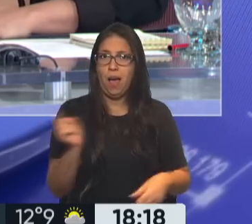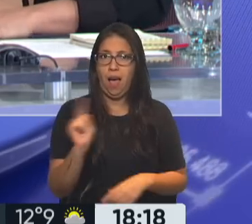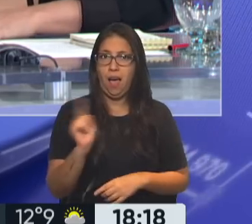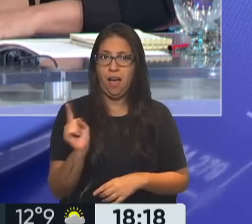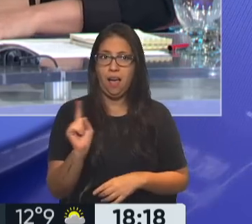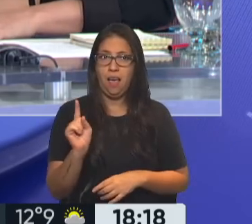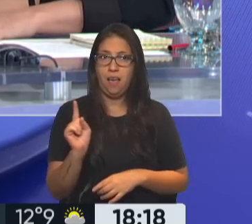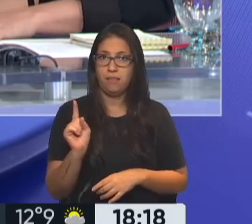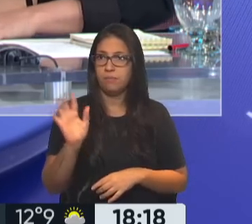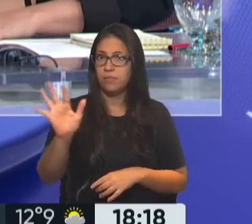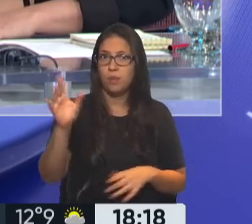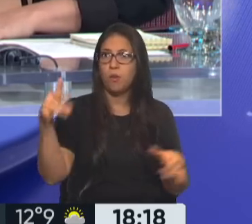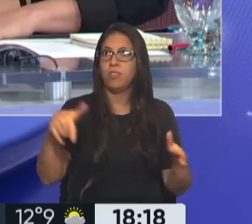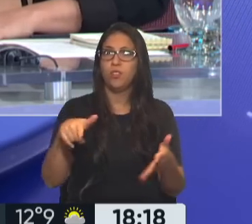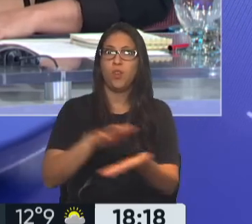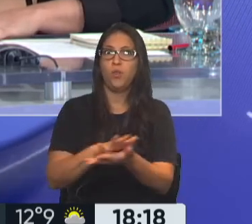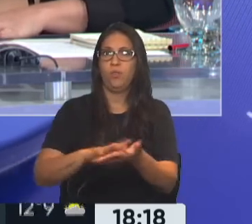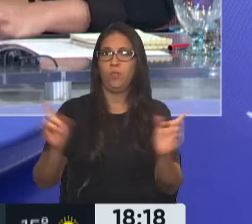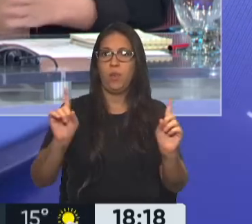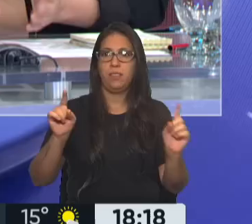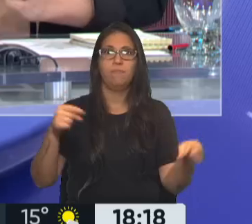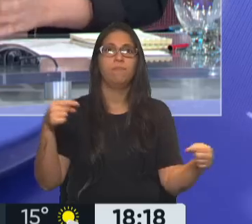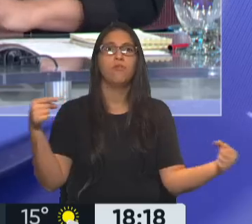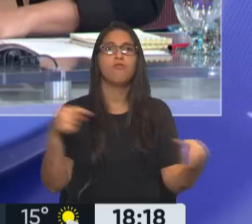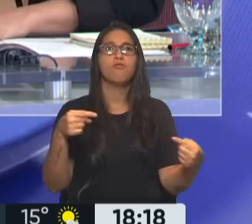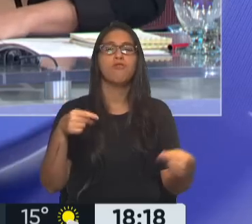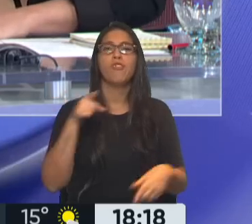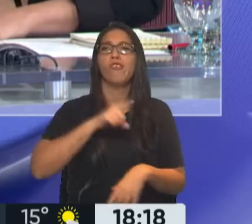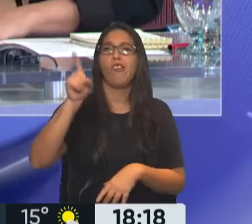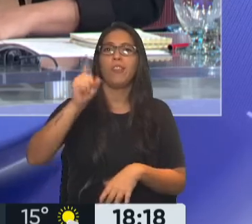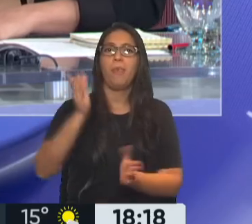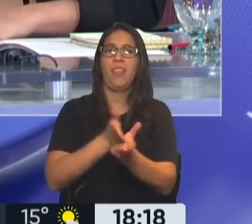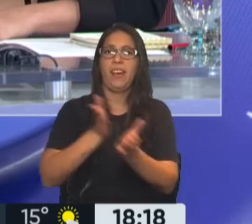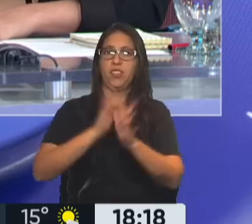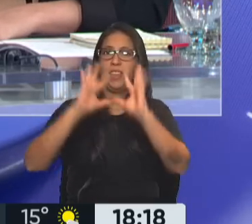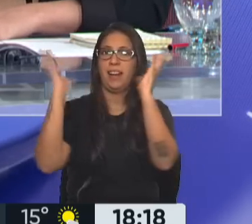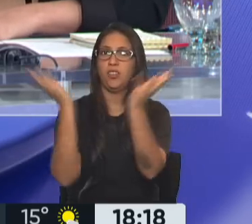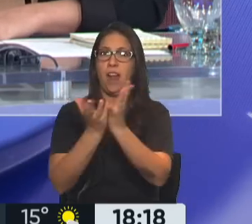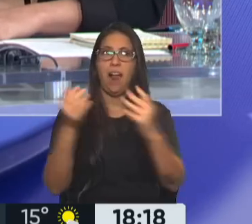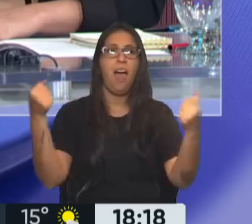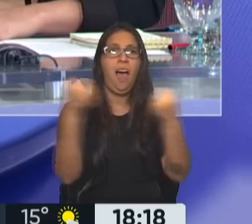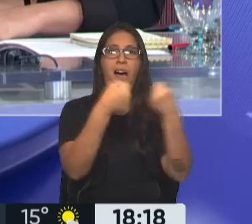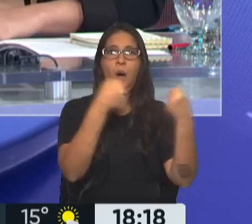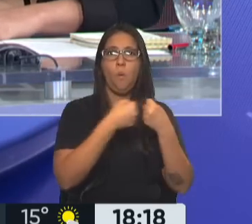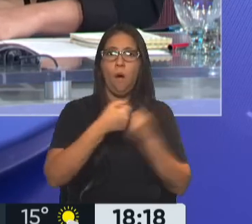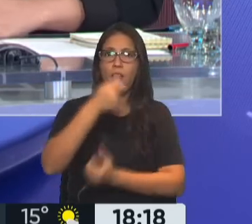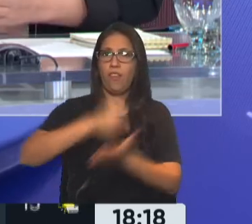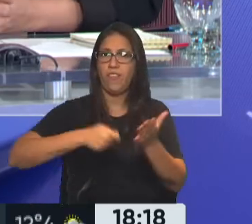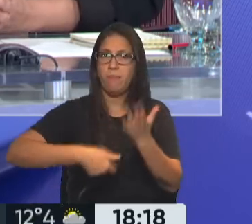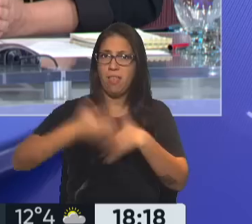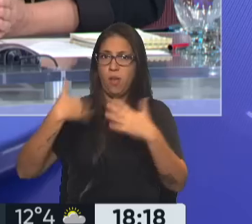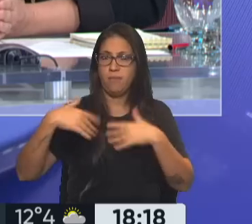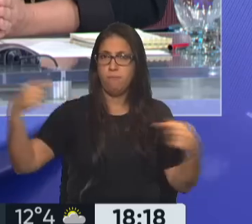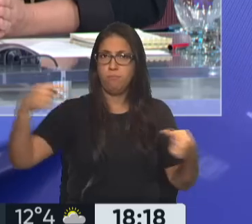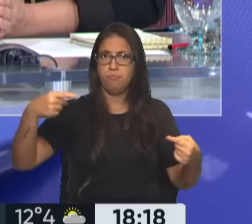pidiendo la pena de muerte le dijeron, señores, no es la solución. De hecho, iría en contra del derecho internacional, bueno, un poco lo que planteaban o de los acuerdos que ha firmado Chile en su momento,